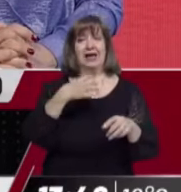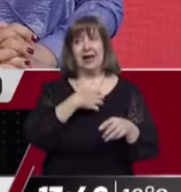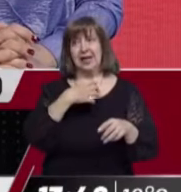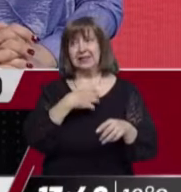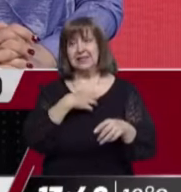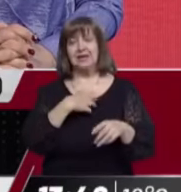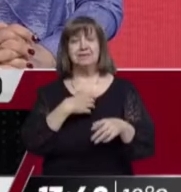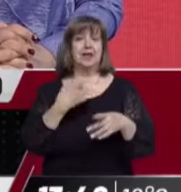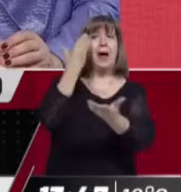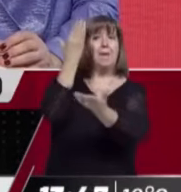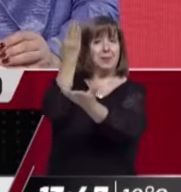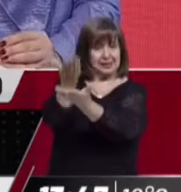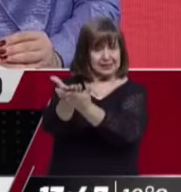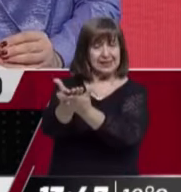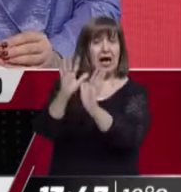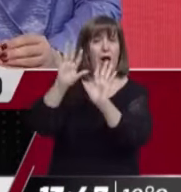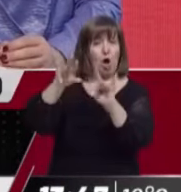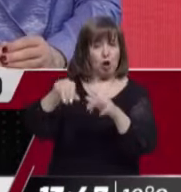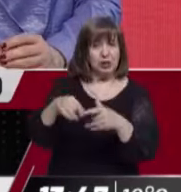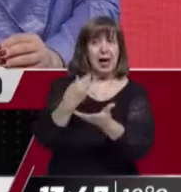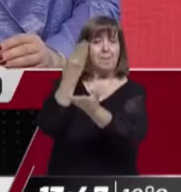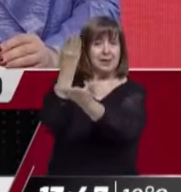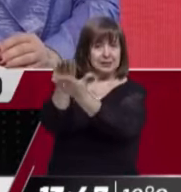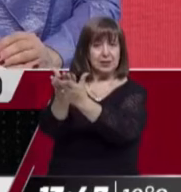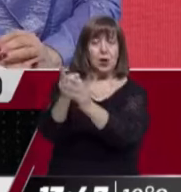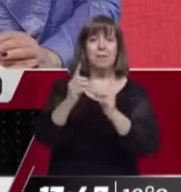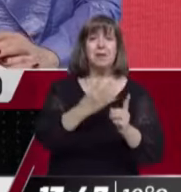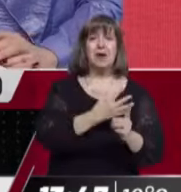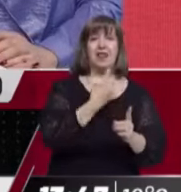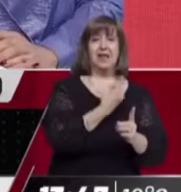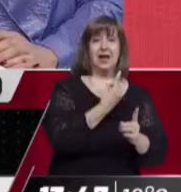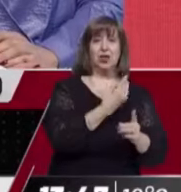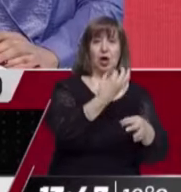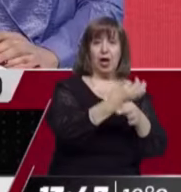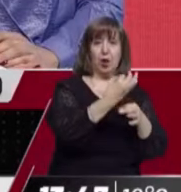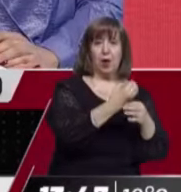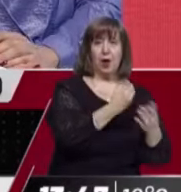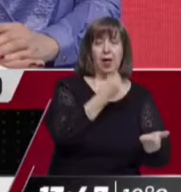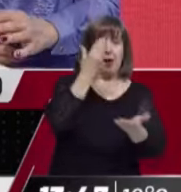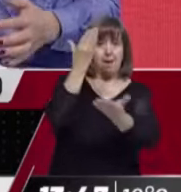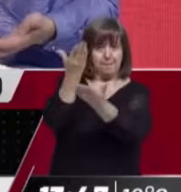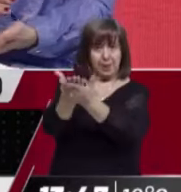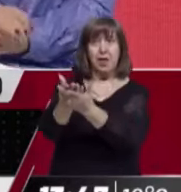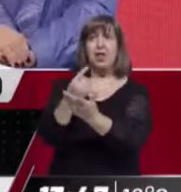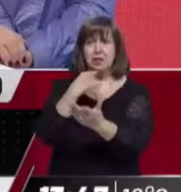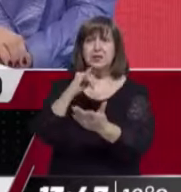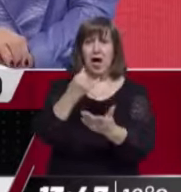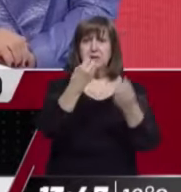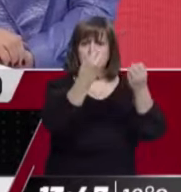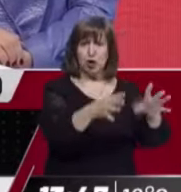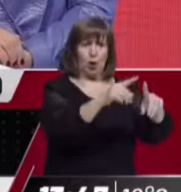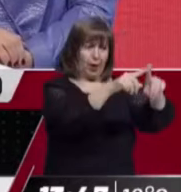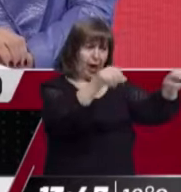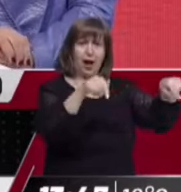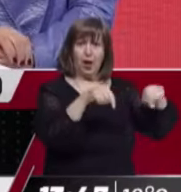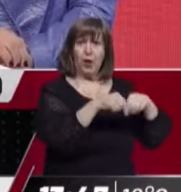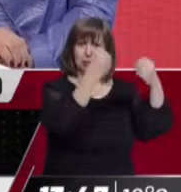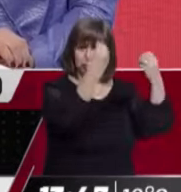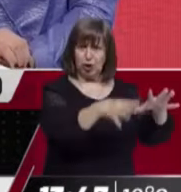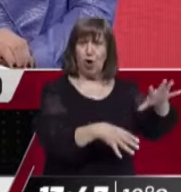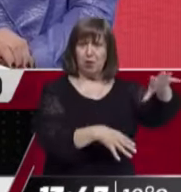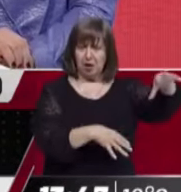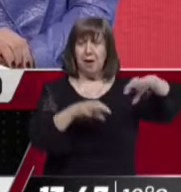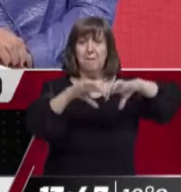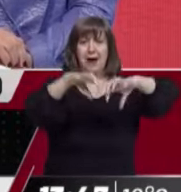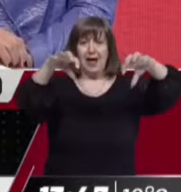40 alumnos es mucho. Desde la dirección de la escuela argumentan de que hay espacio físico para otra división, o sea, habría un aula disponible o un